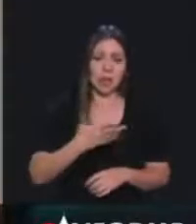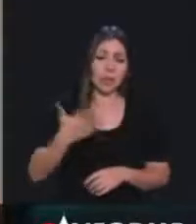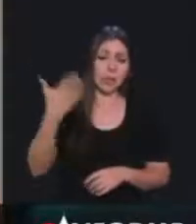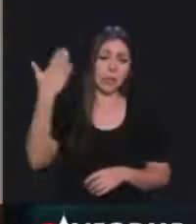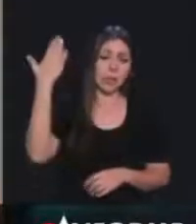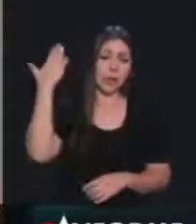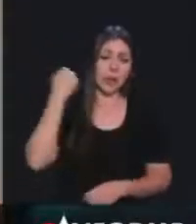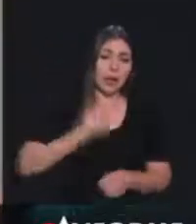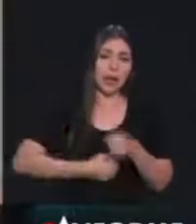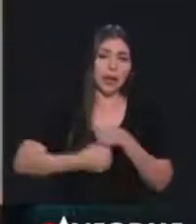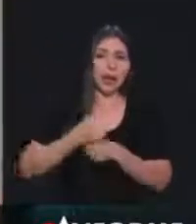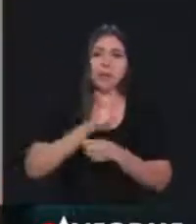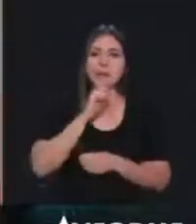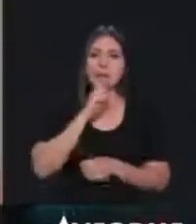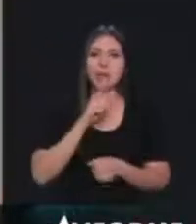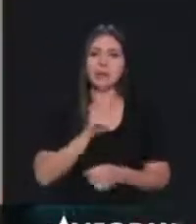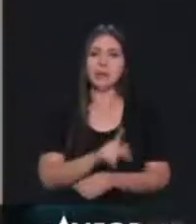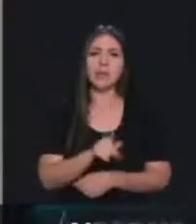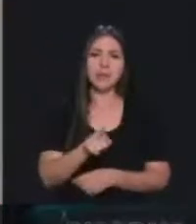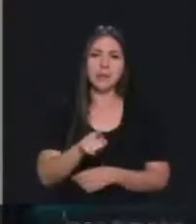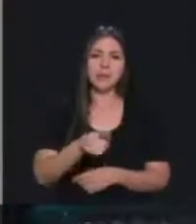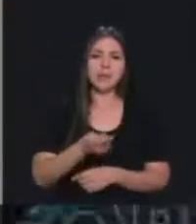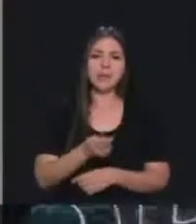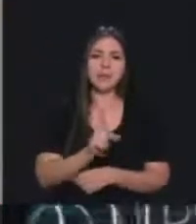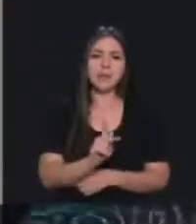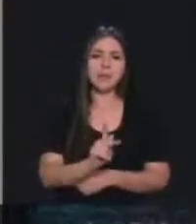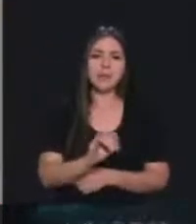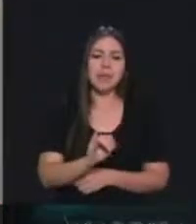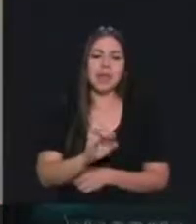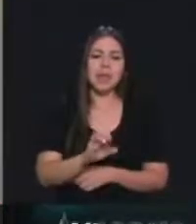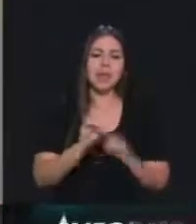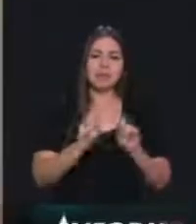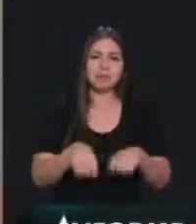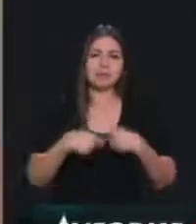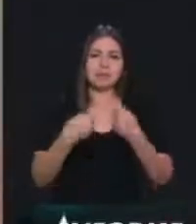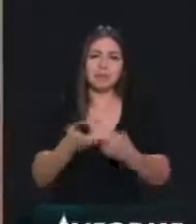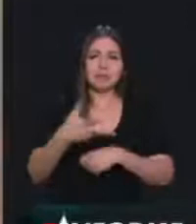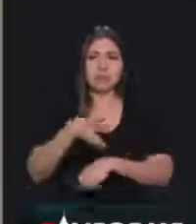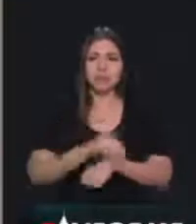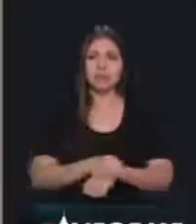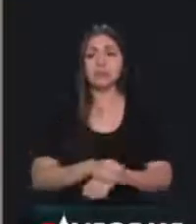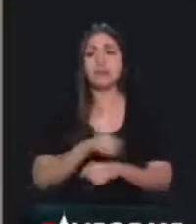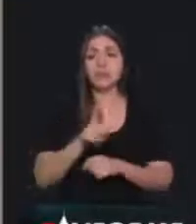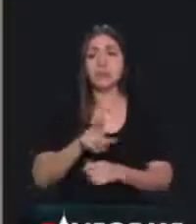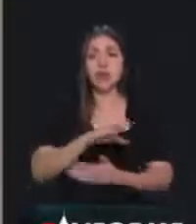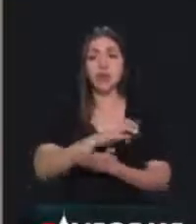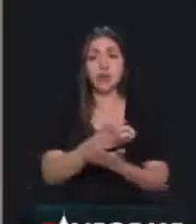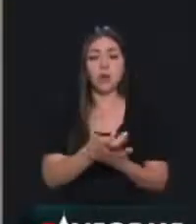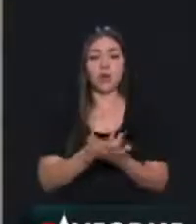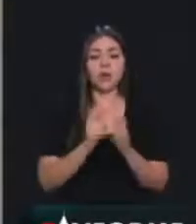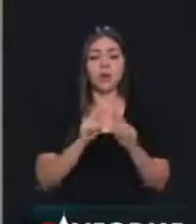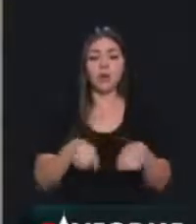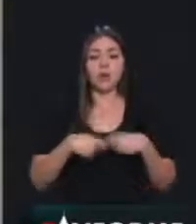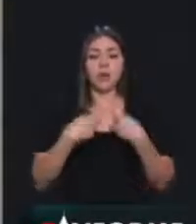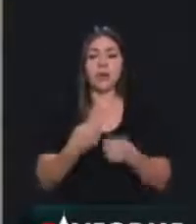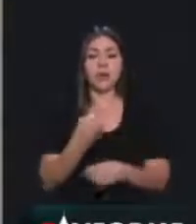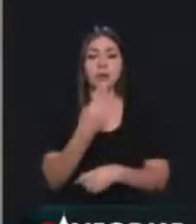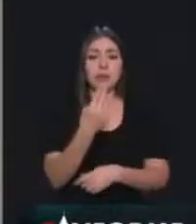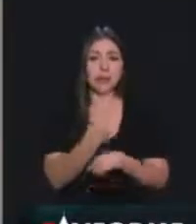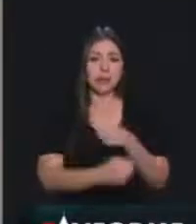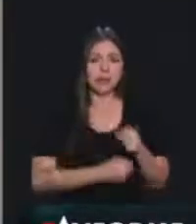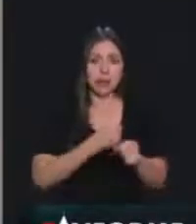aquellos años una del PIE. ¿Qué se hacía? Se daba un contrato a 25 años con posibilidad